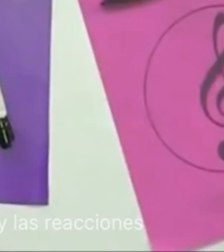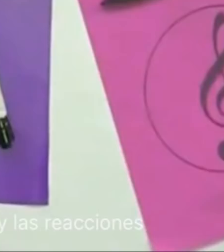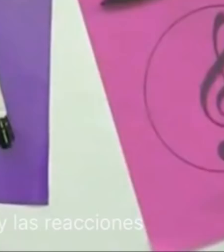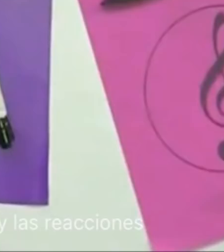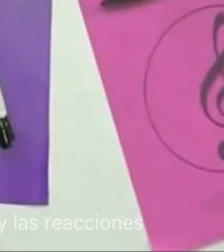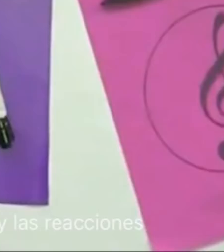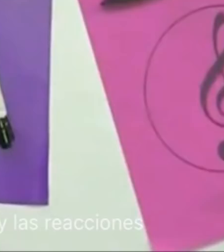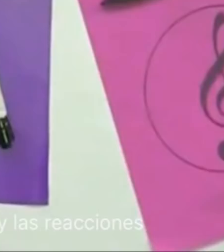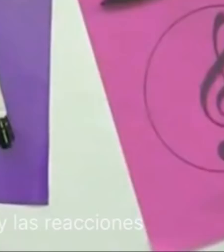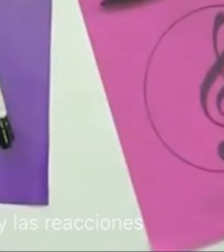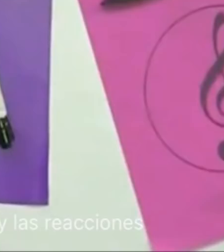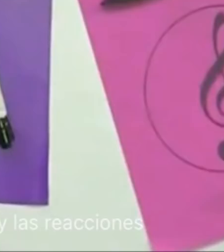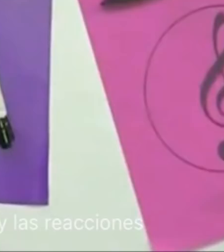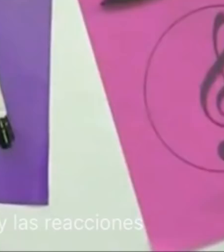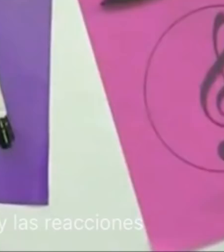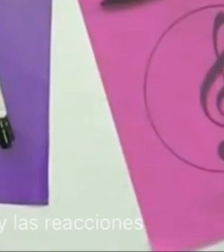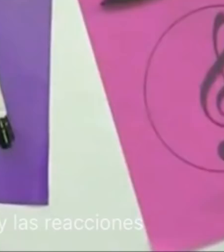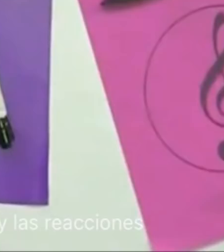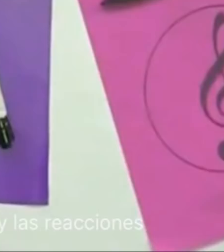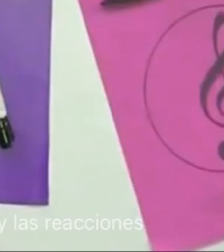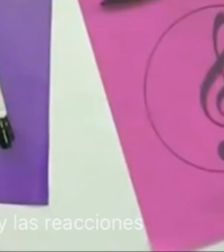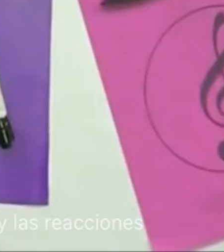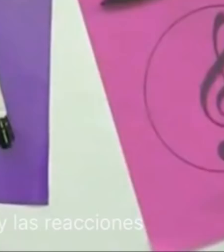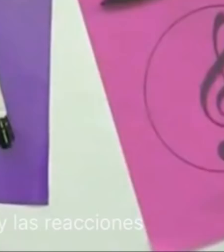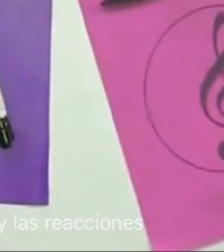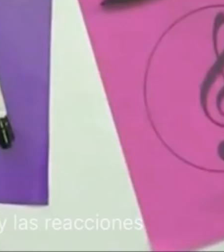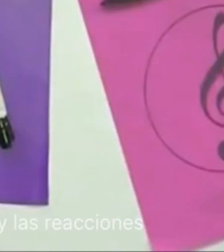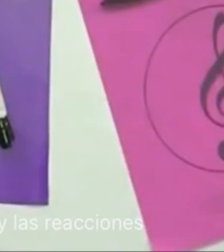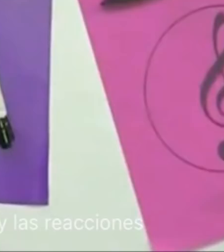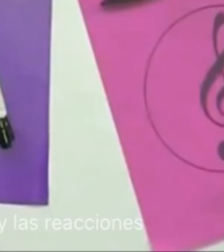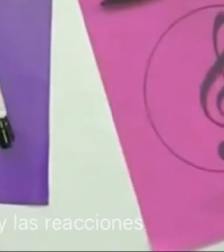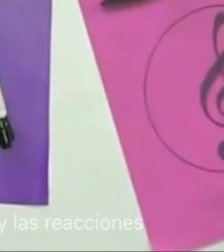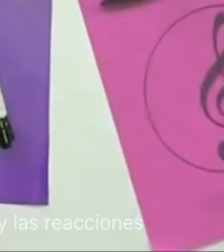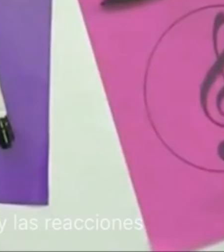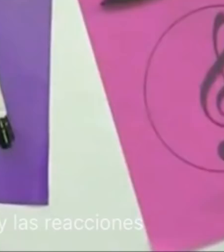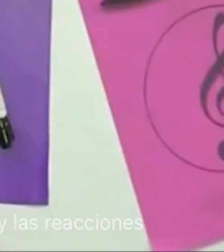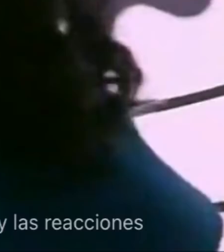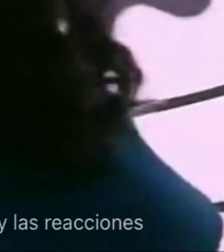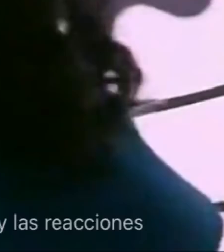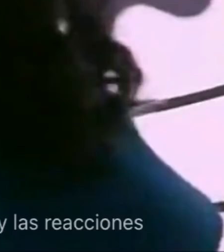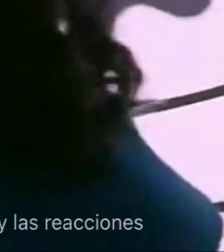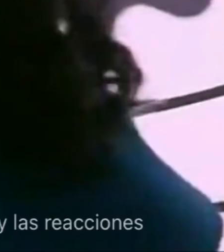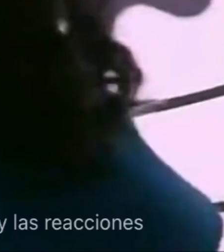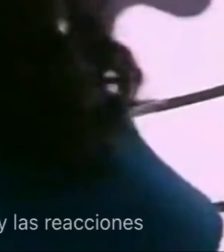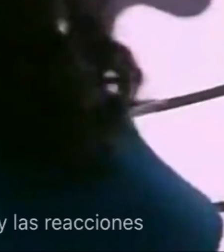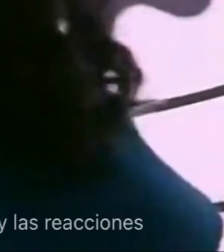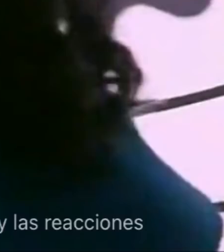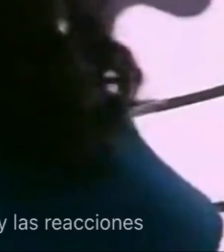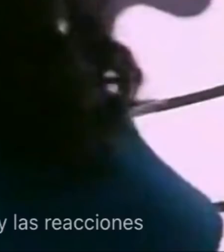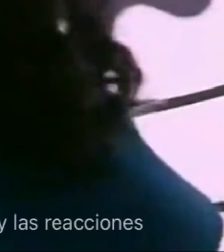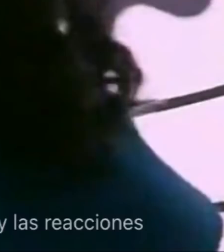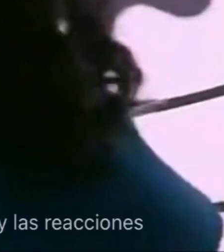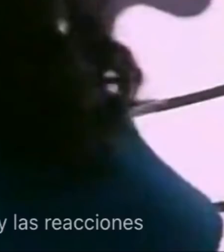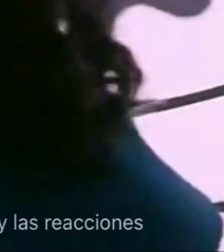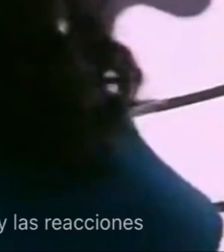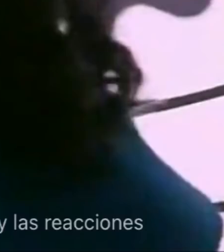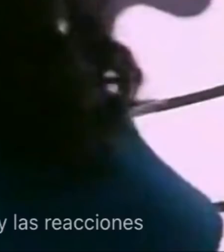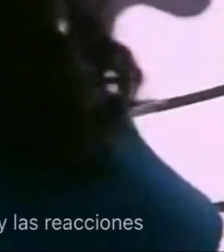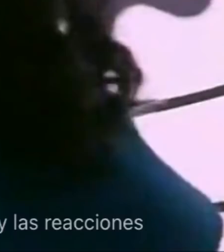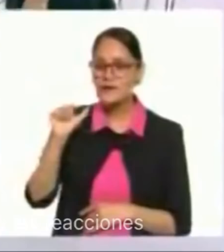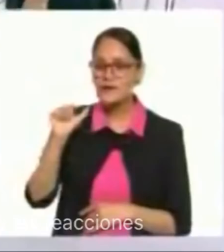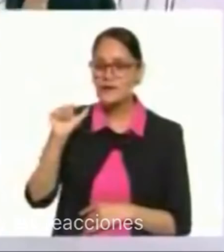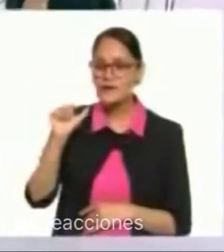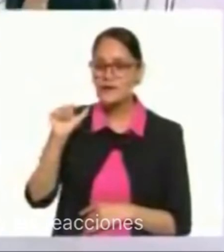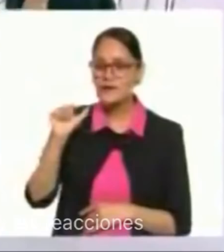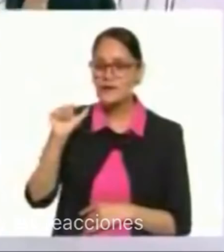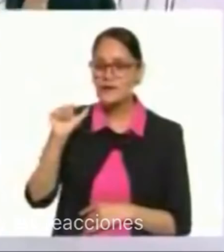lo podemos escribir. La próxima vez que escuches tu canción preferida, trata de averiguar su ritmo. Les voy a presentar a Carolina. Les voy a presentar un